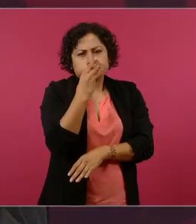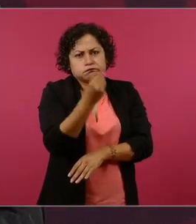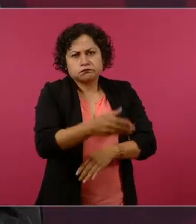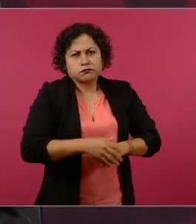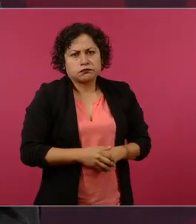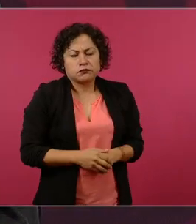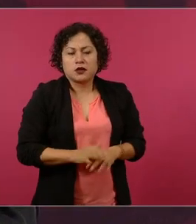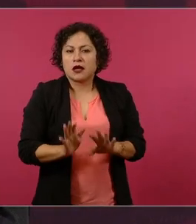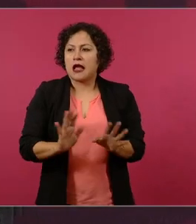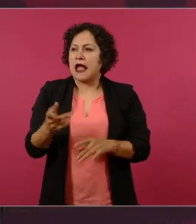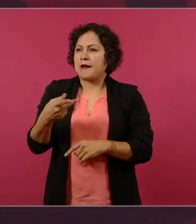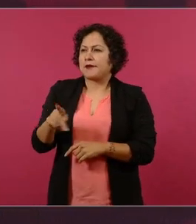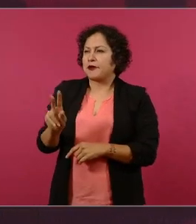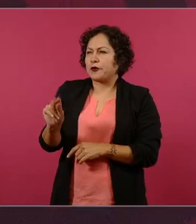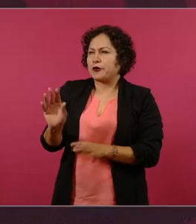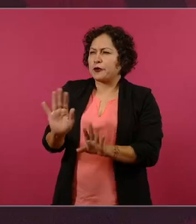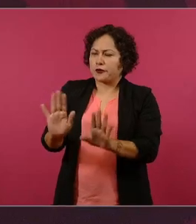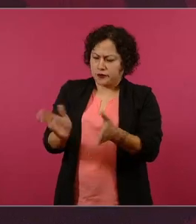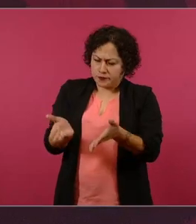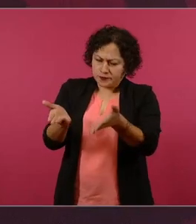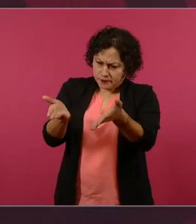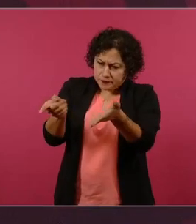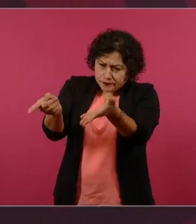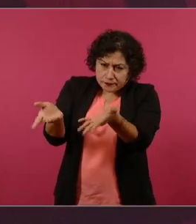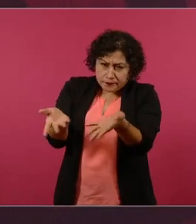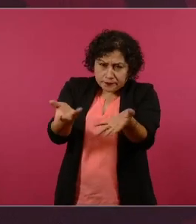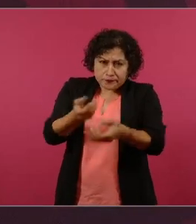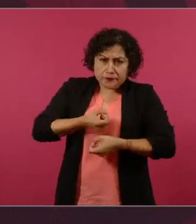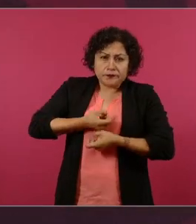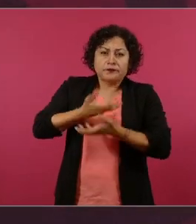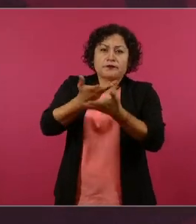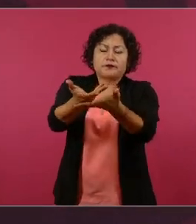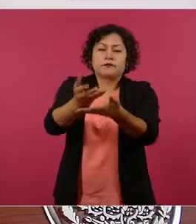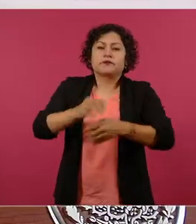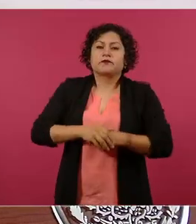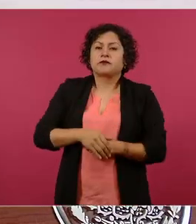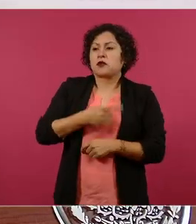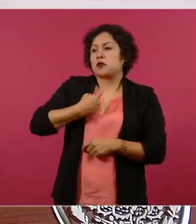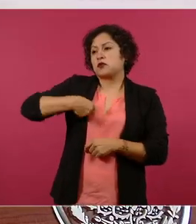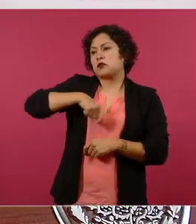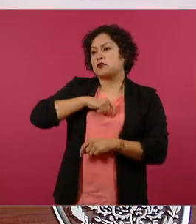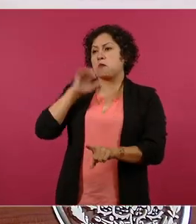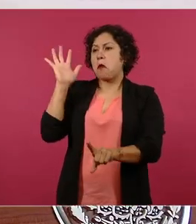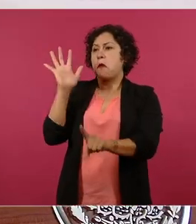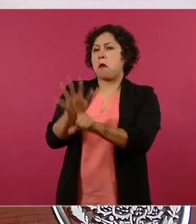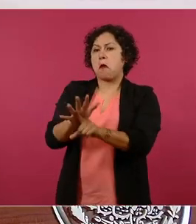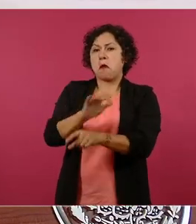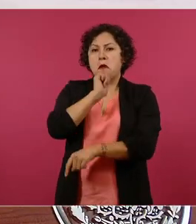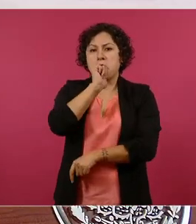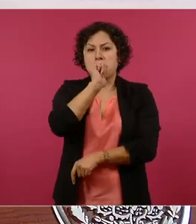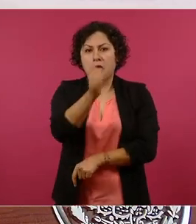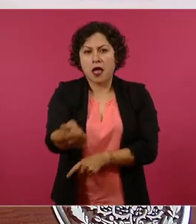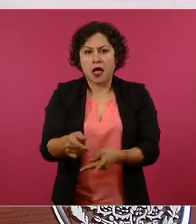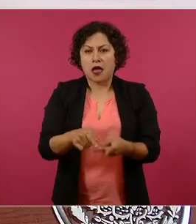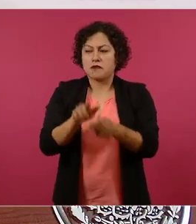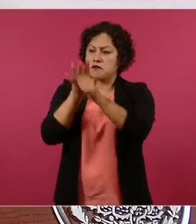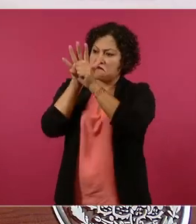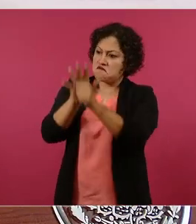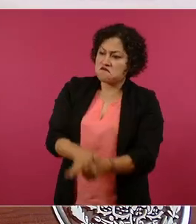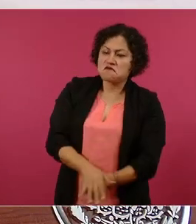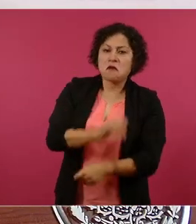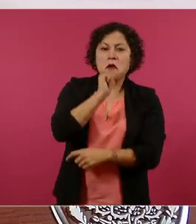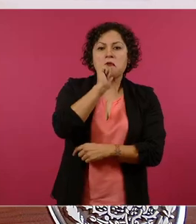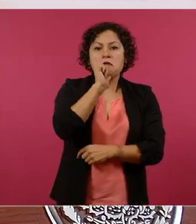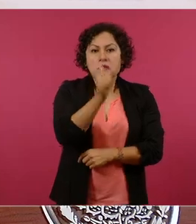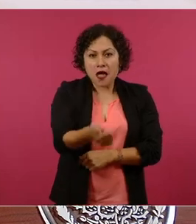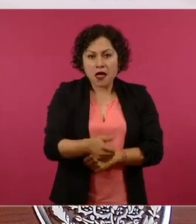ahora Nada más por libertad de expresión no hemos perseguido a nadie no hemos censurado a nadie esto